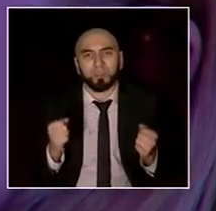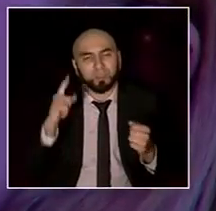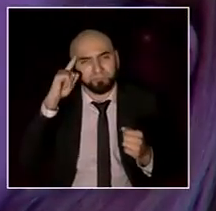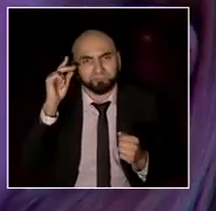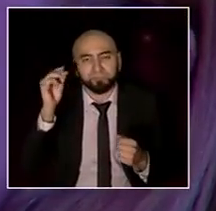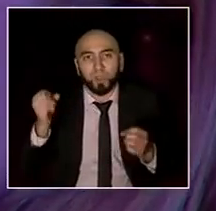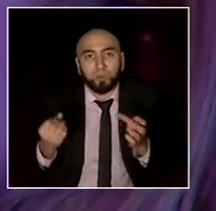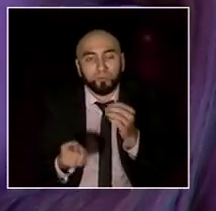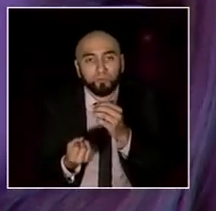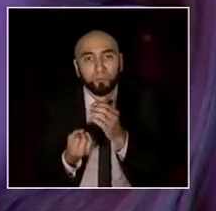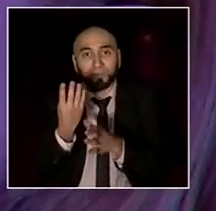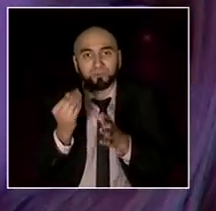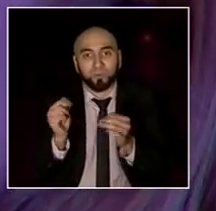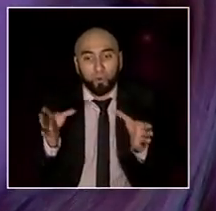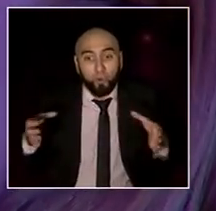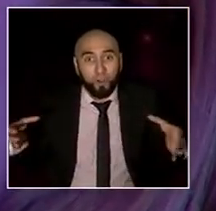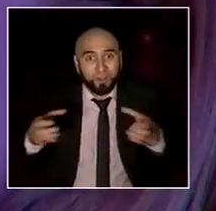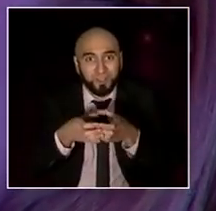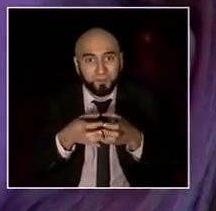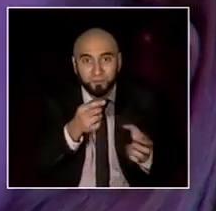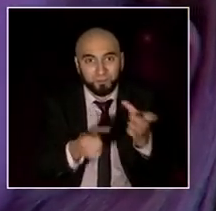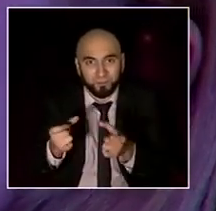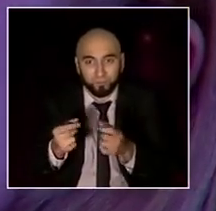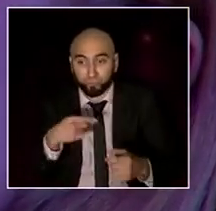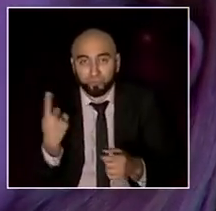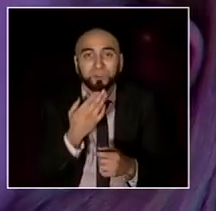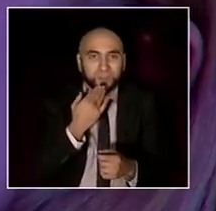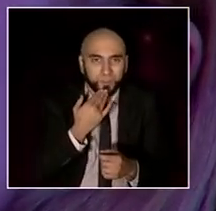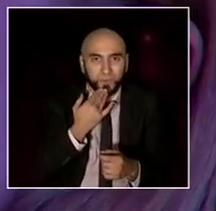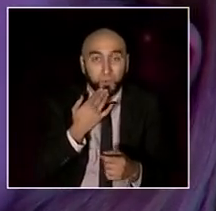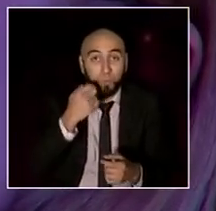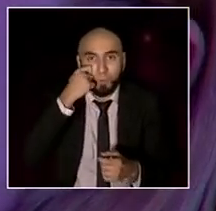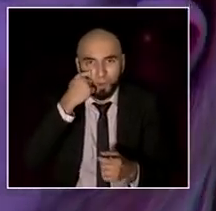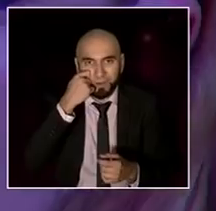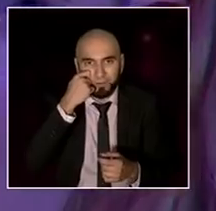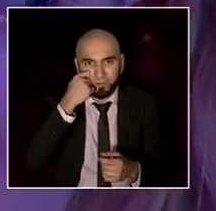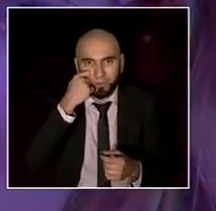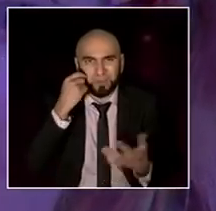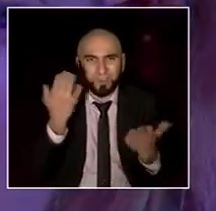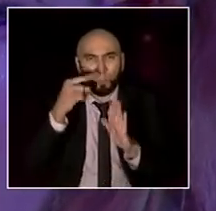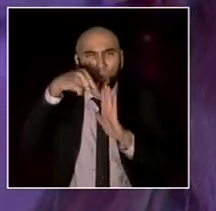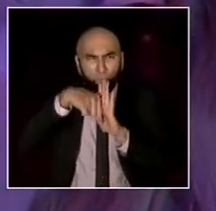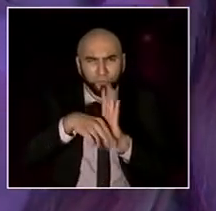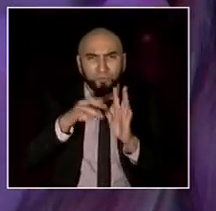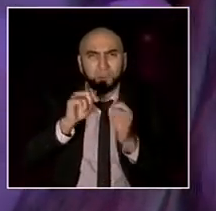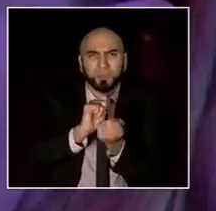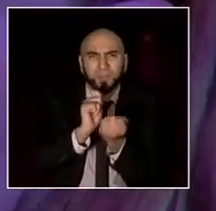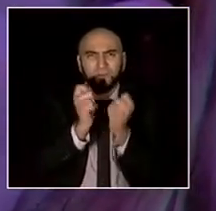colectiva, de nosotros como seres humanos, en el contexto de las profundas transformaciones que vivimos.